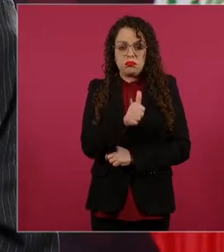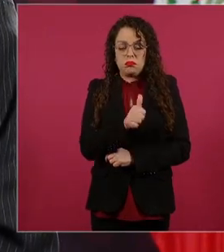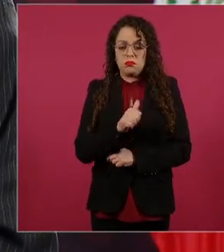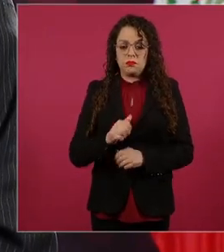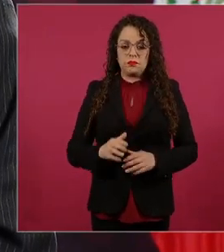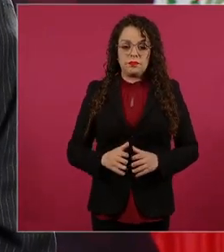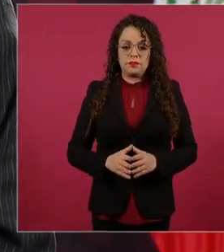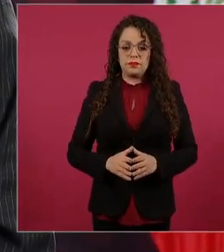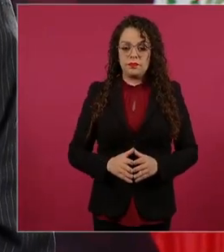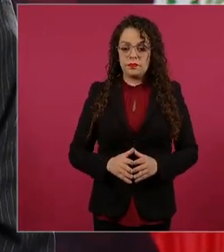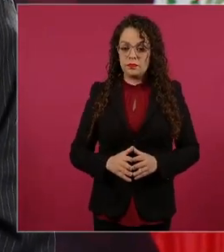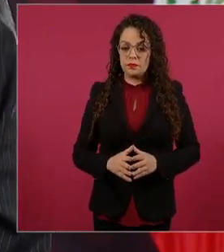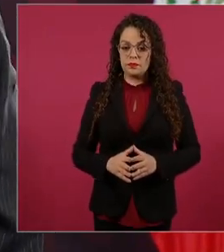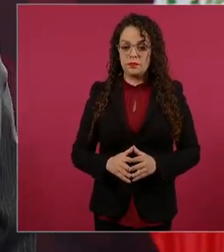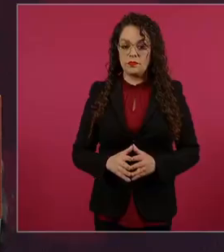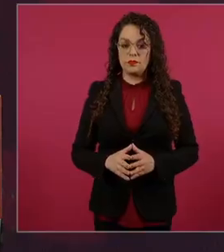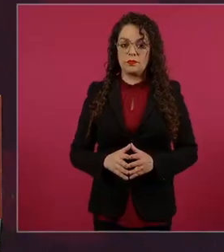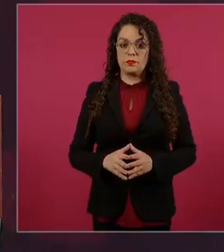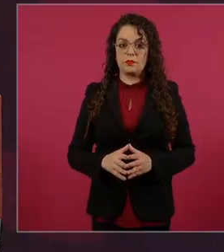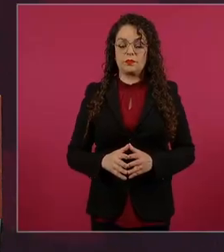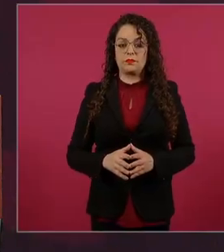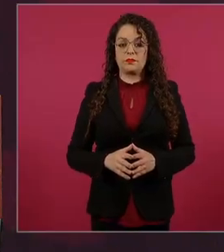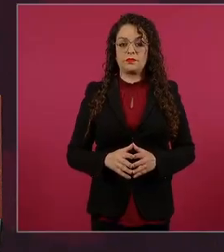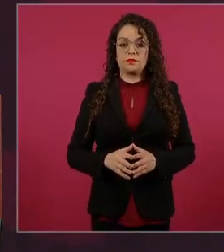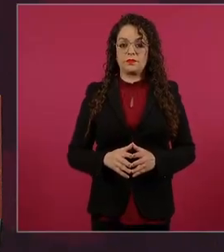el tren un día